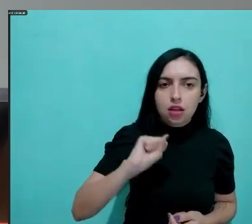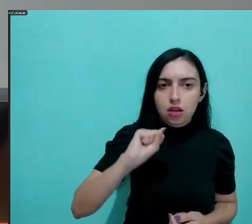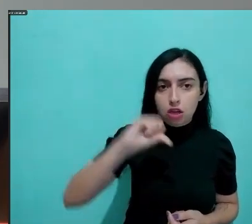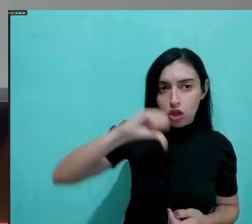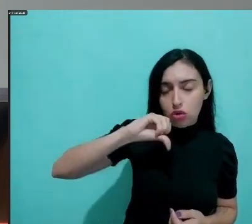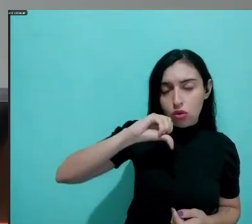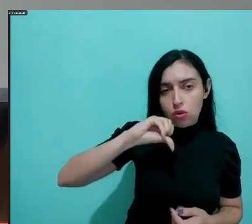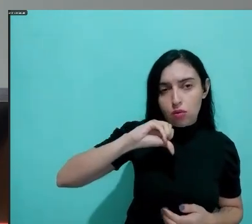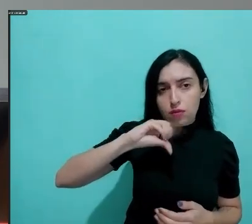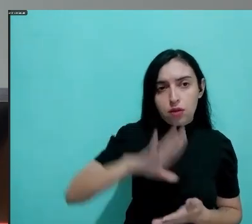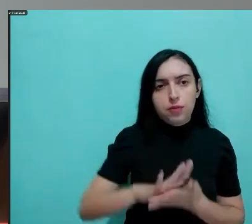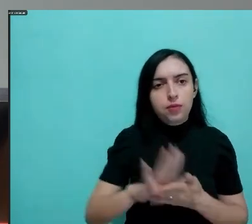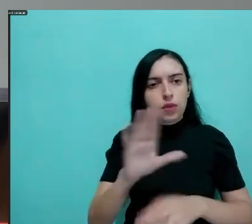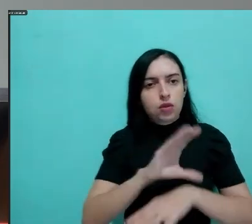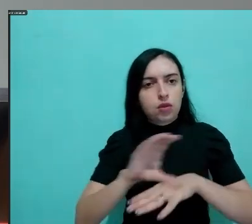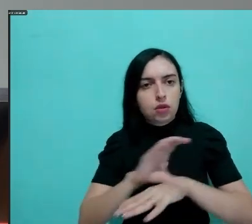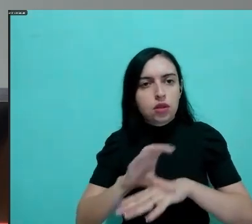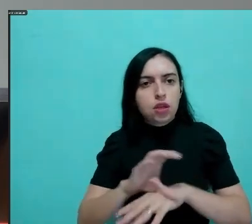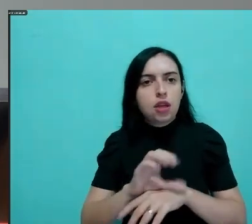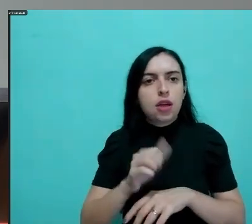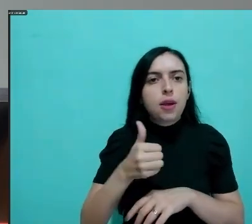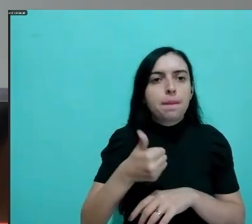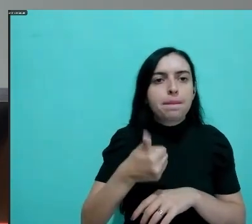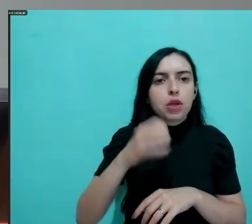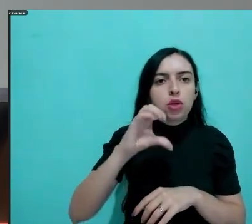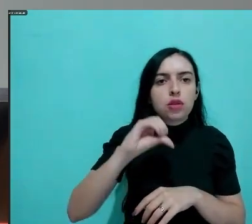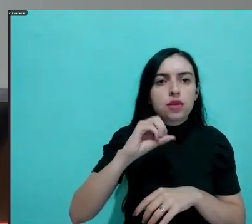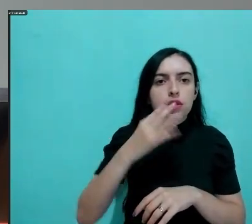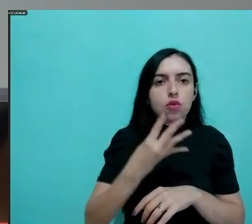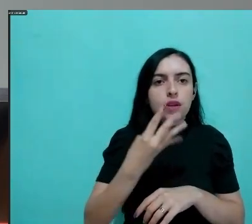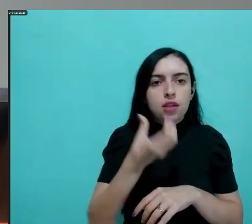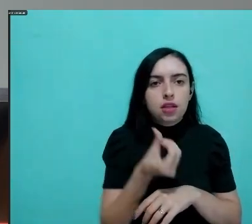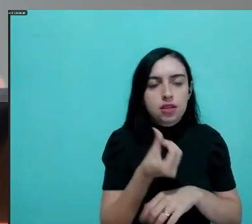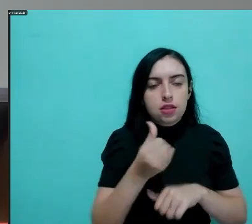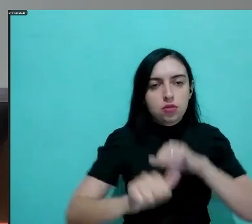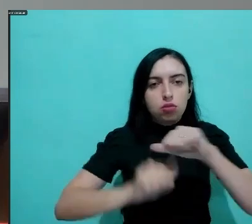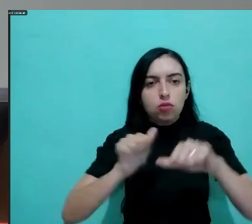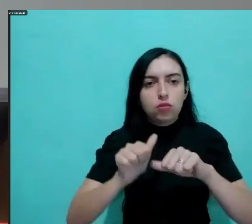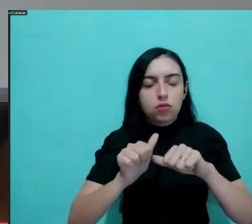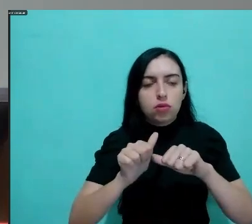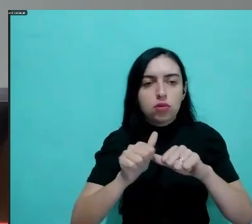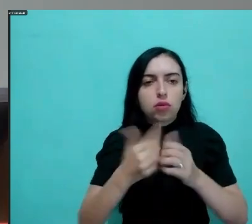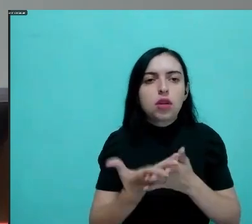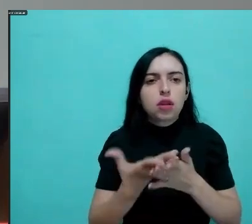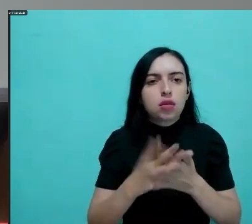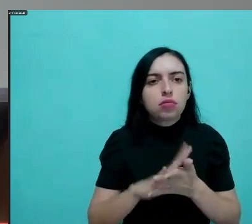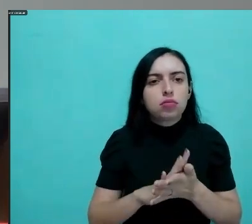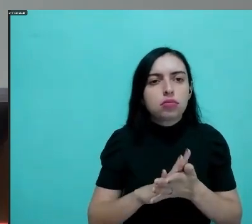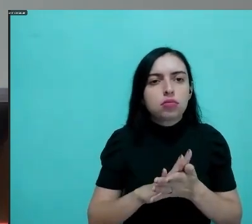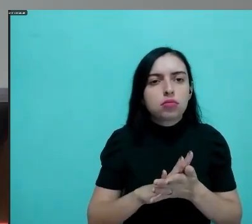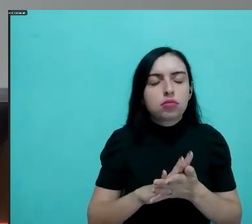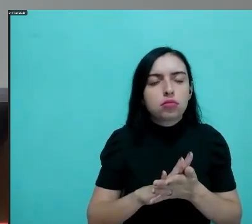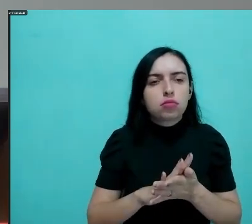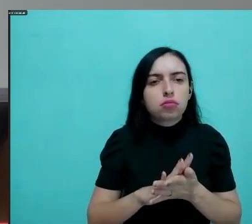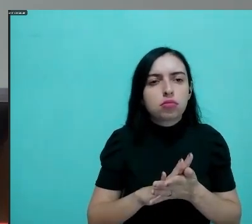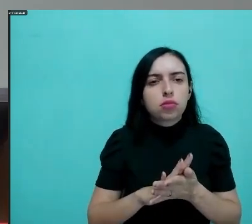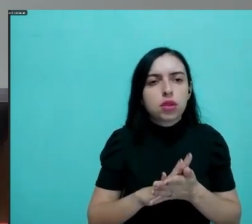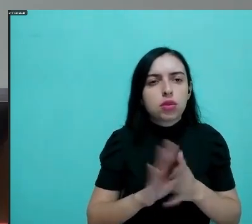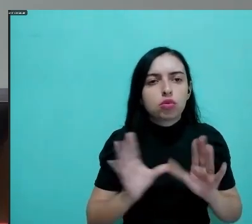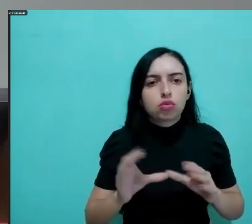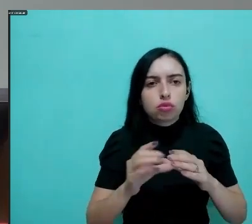la Constitución de 1946, de modo que ahora forman parte del